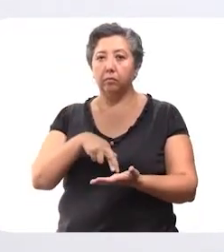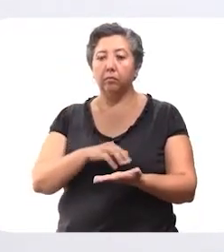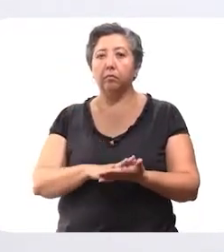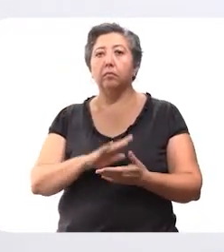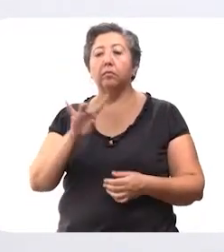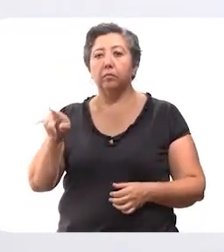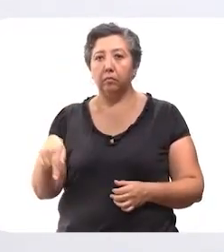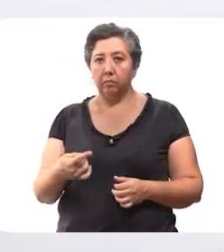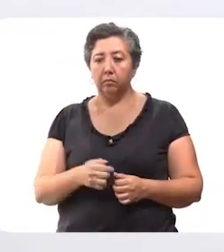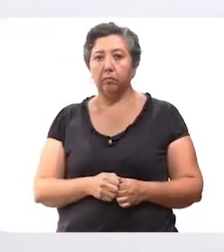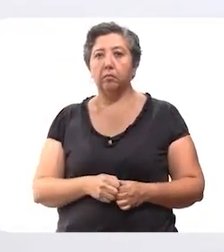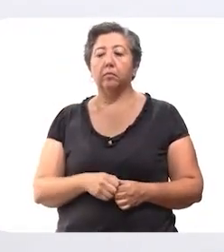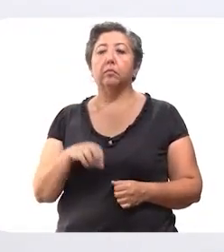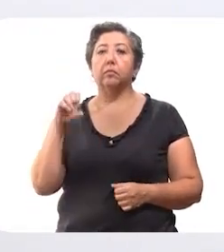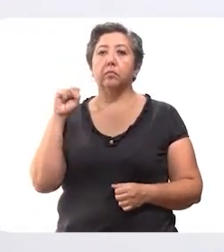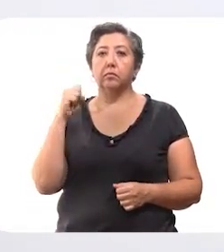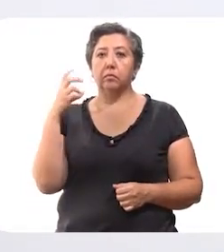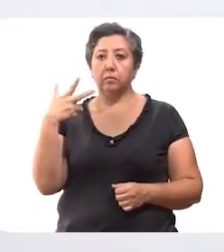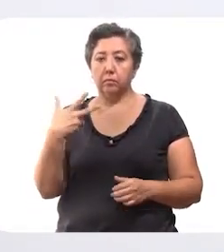contagios registrados, que es